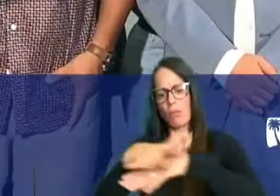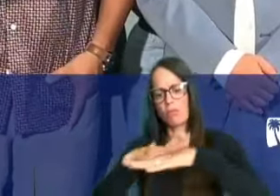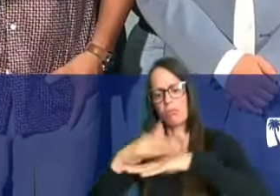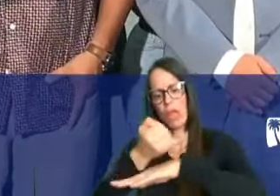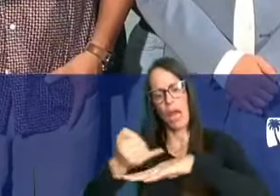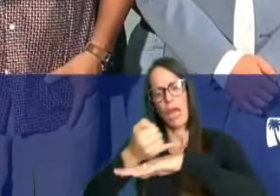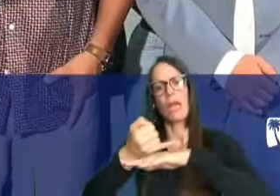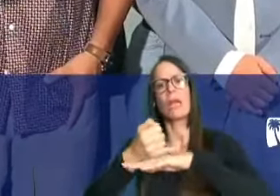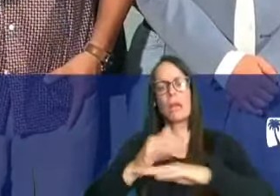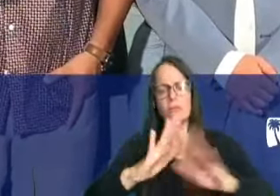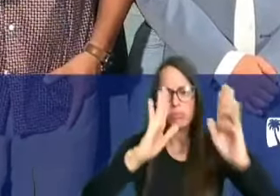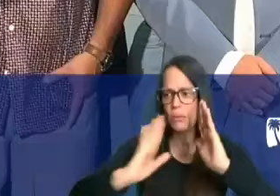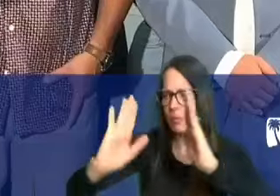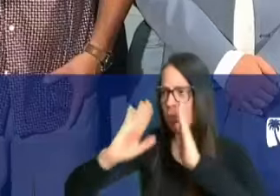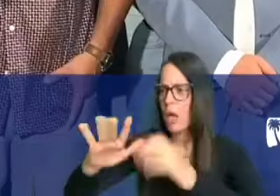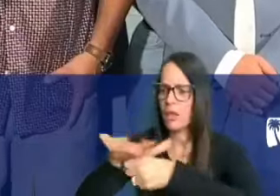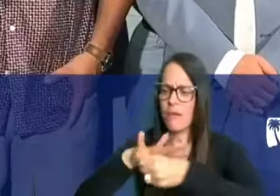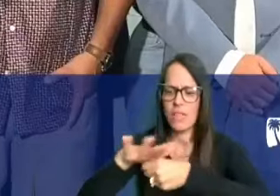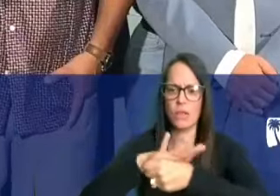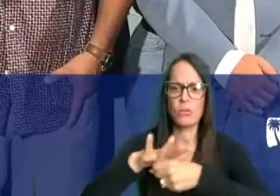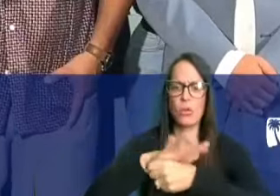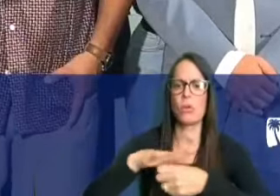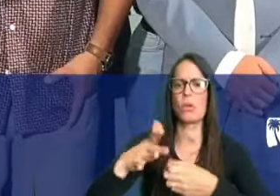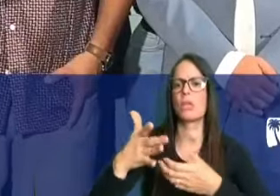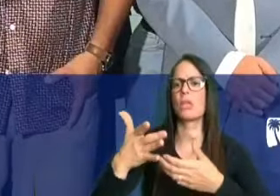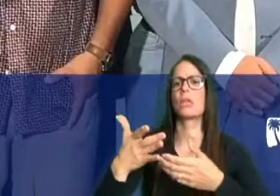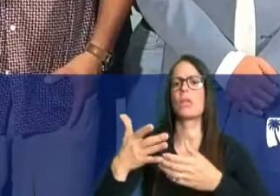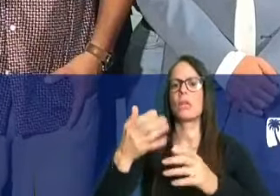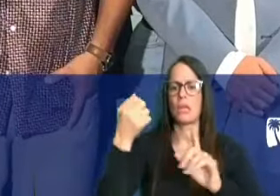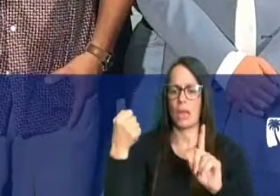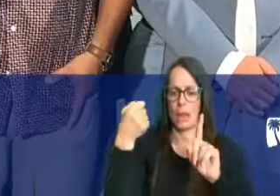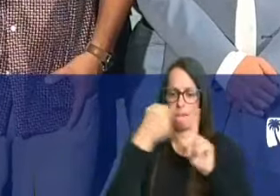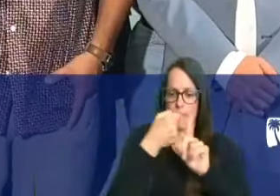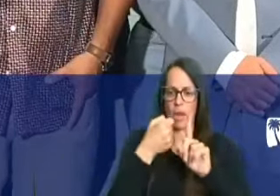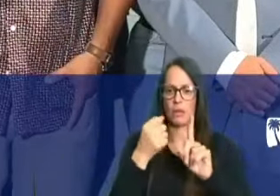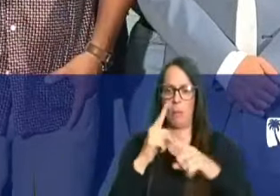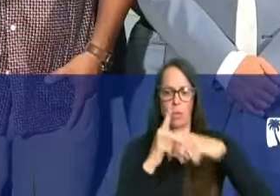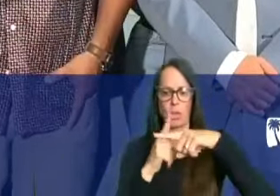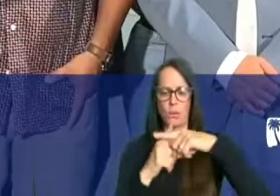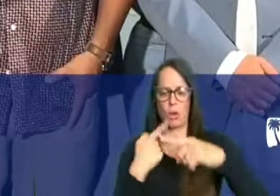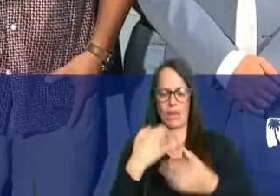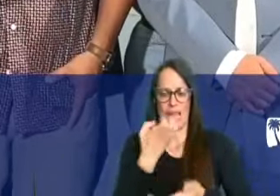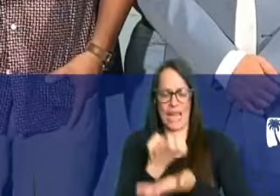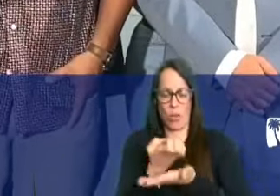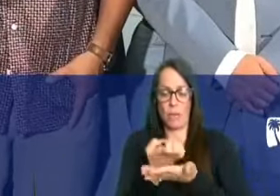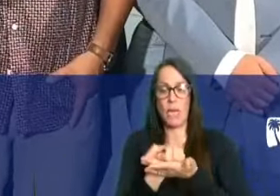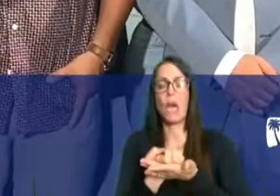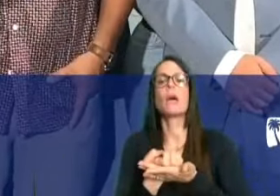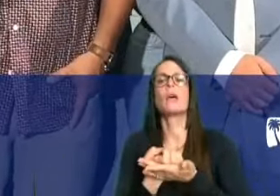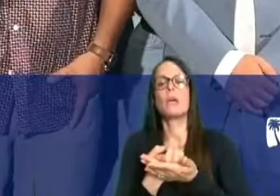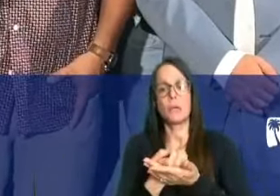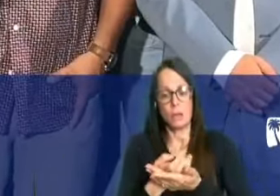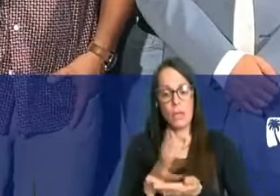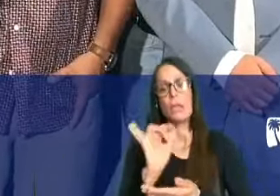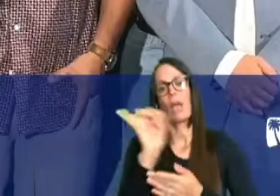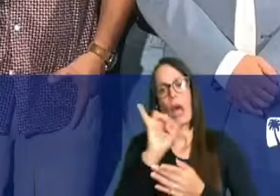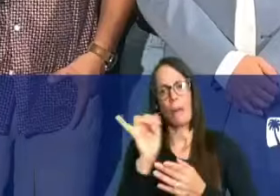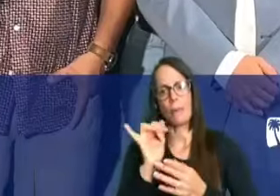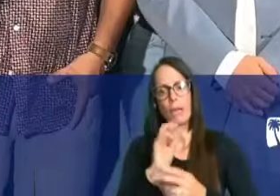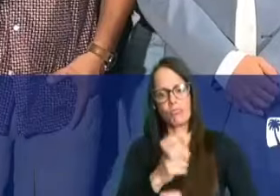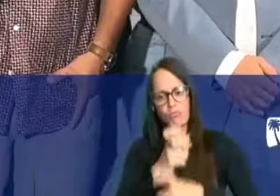militantes del pnp de sectores que impactan nuestra economía y muchos temas de carácter social y le hemos